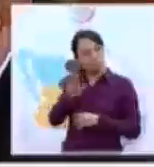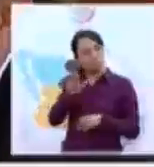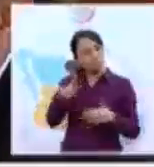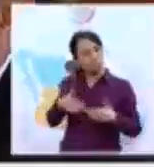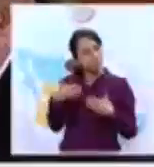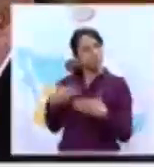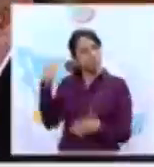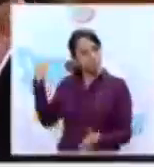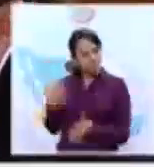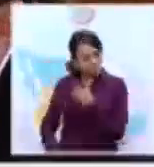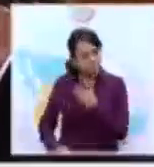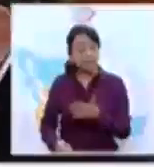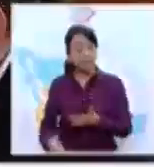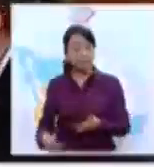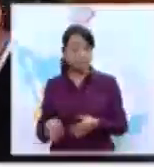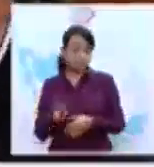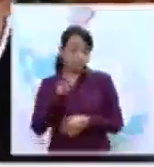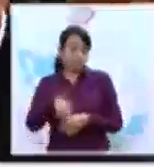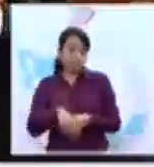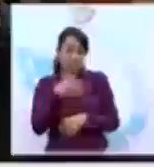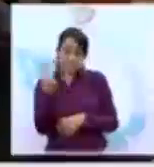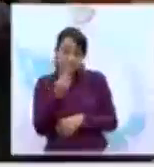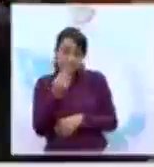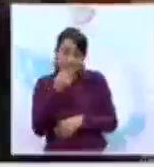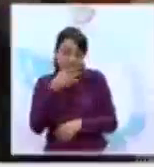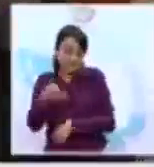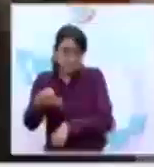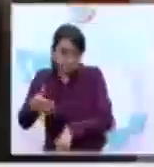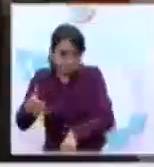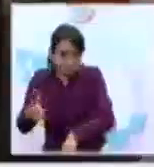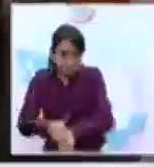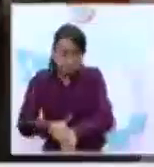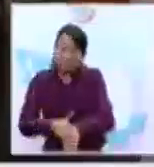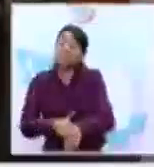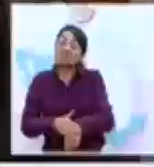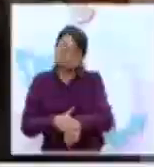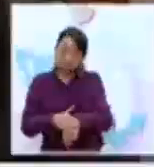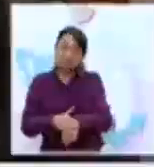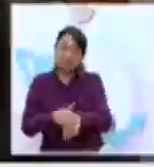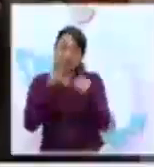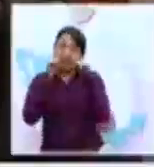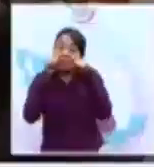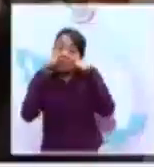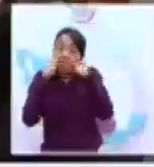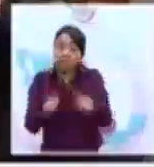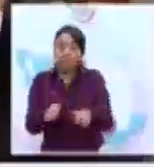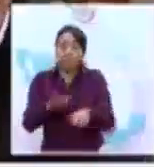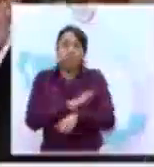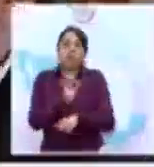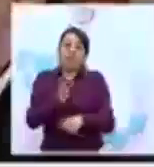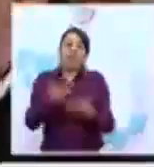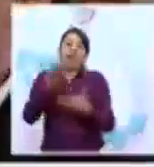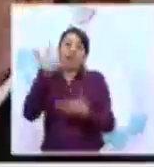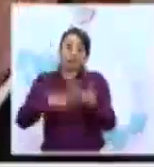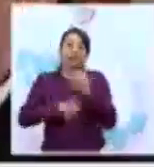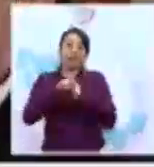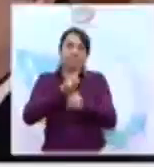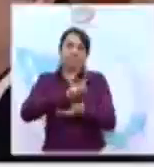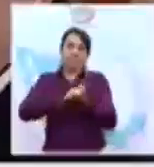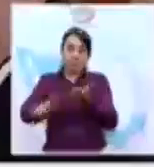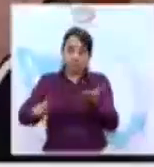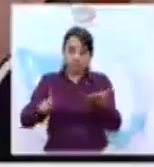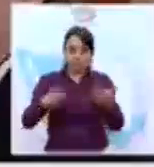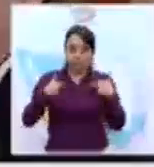favorecer son cuestiones políticas. Hay que advertirlo y hay que poner mucho énfasis en eso. Ya nos ocurrió con derechos humanos, ¿no?, donde había